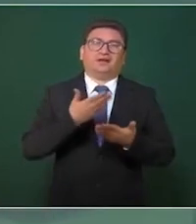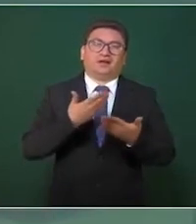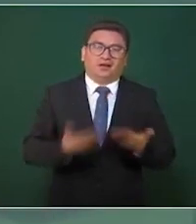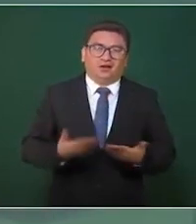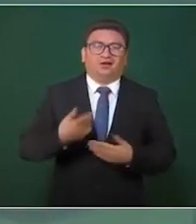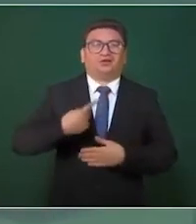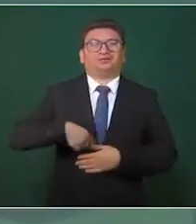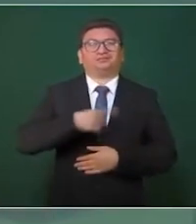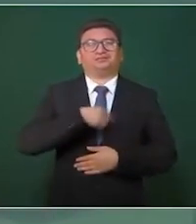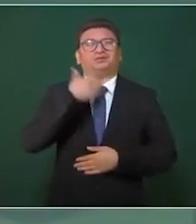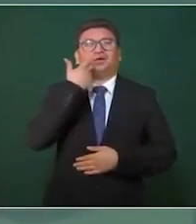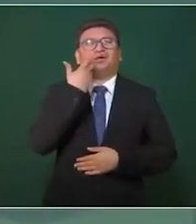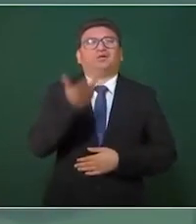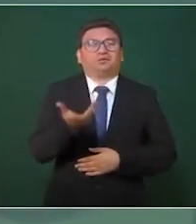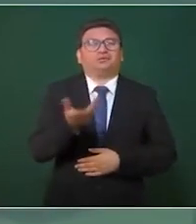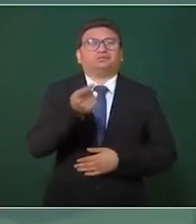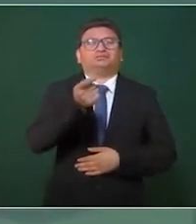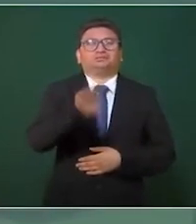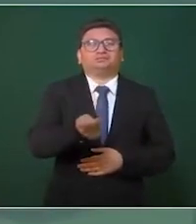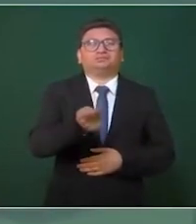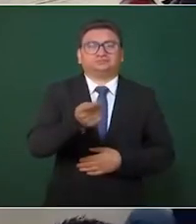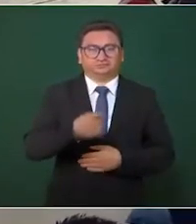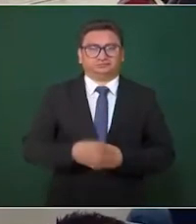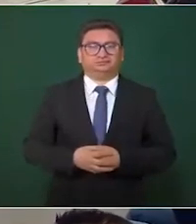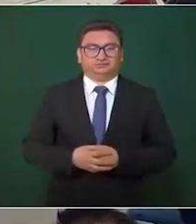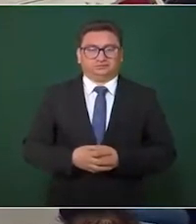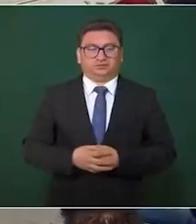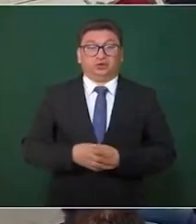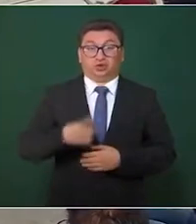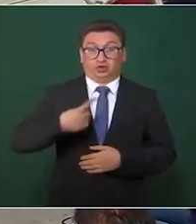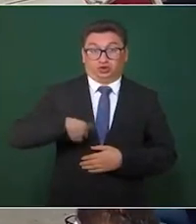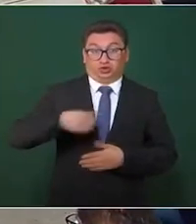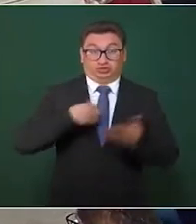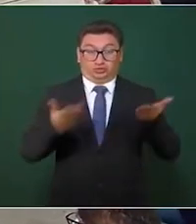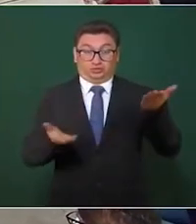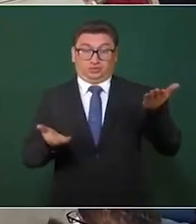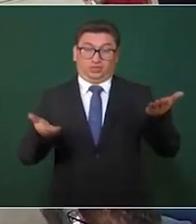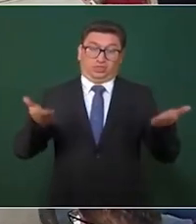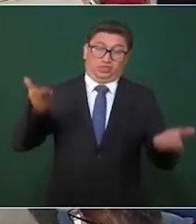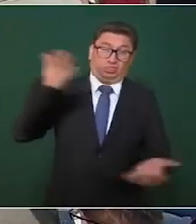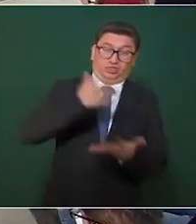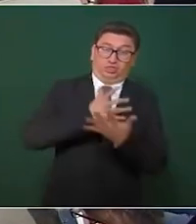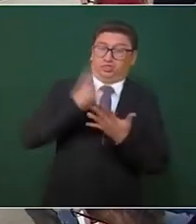lo que queremos es, sin extremismos,